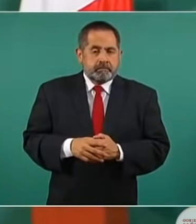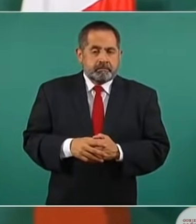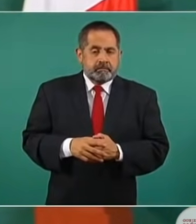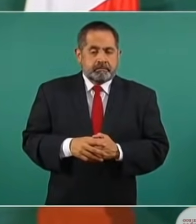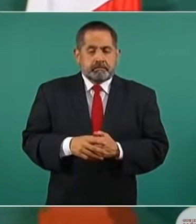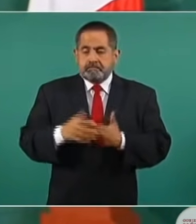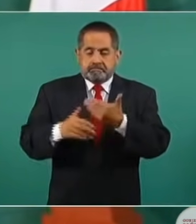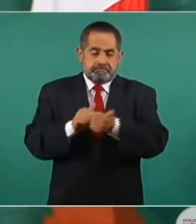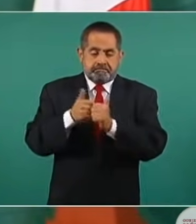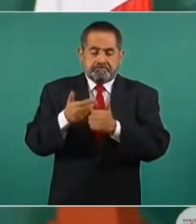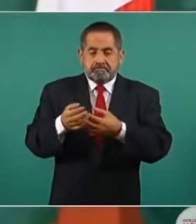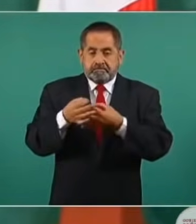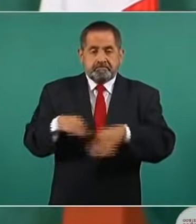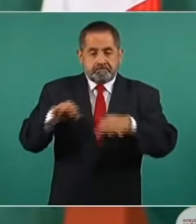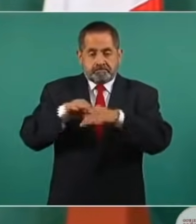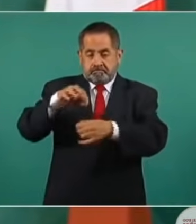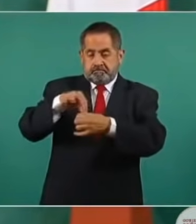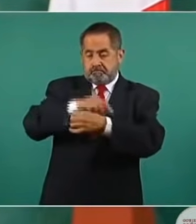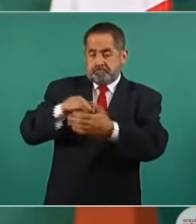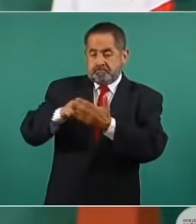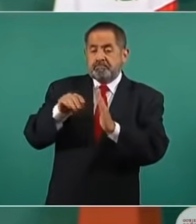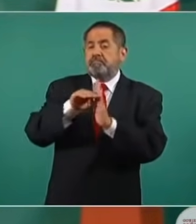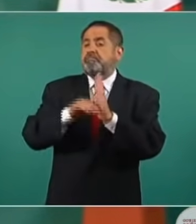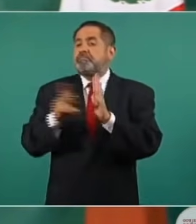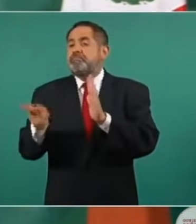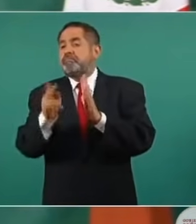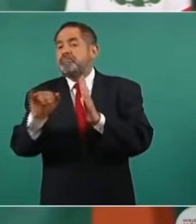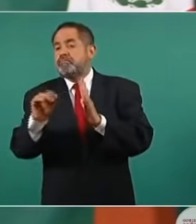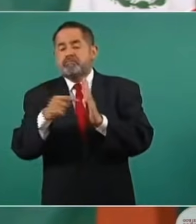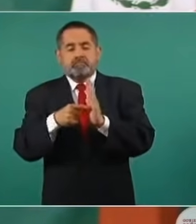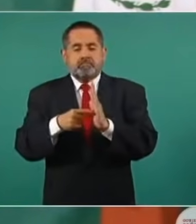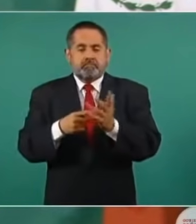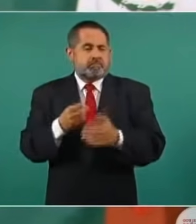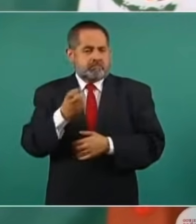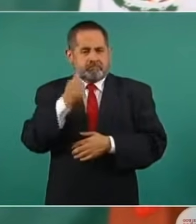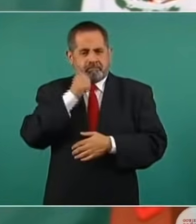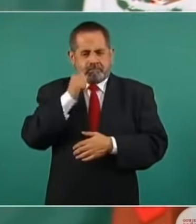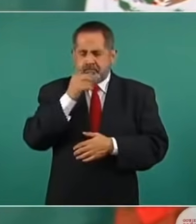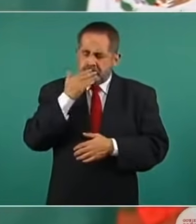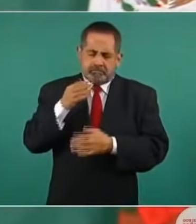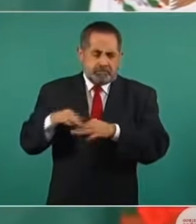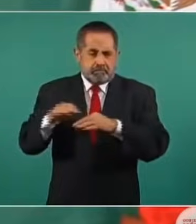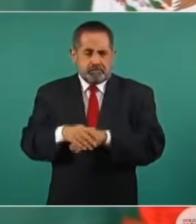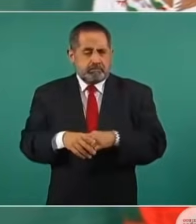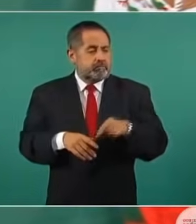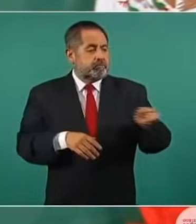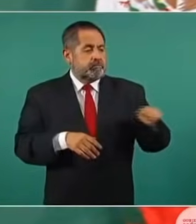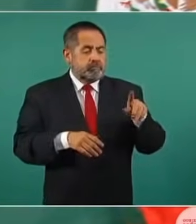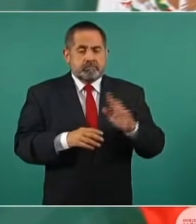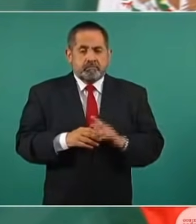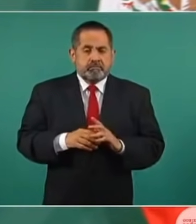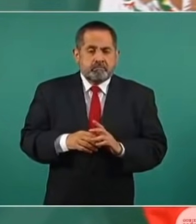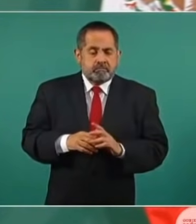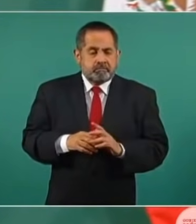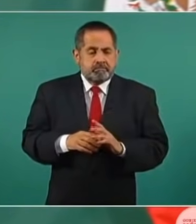un proceso importante. Yo siempre he sostenido y respeto a quienes dicen ni perdón ni olvido.